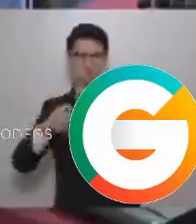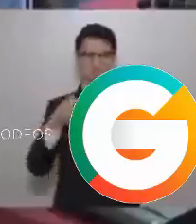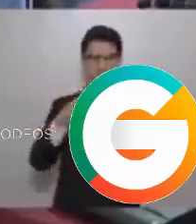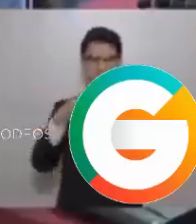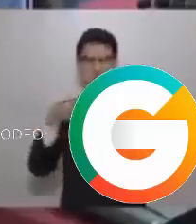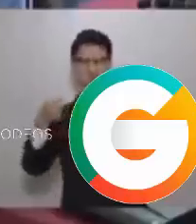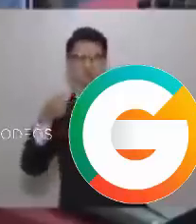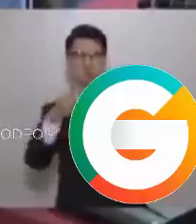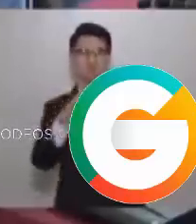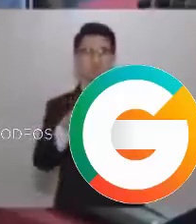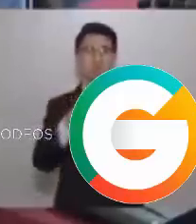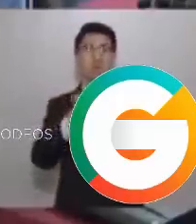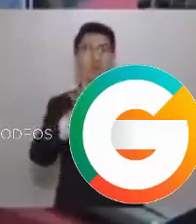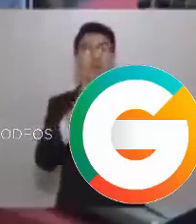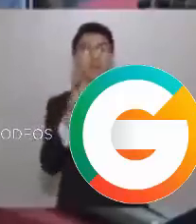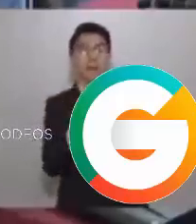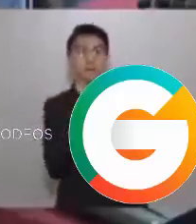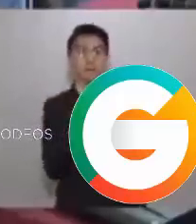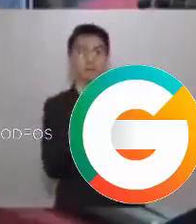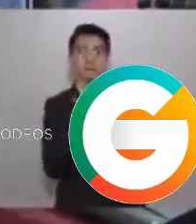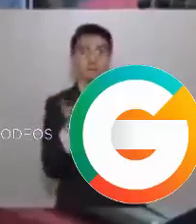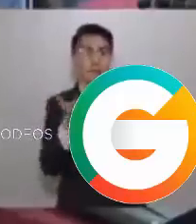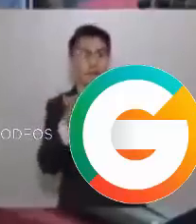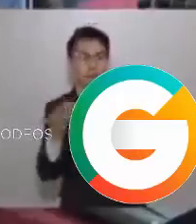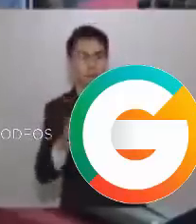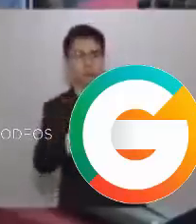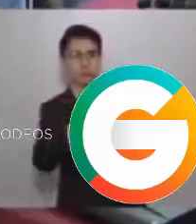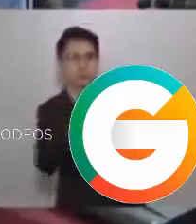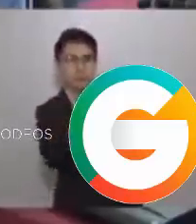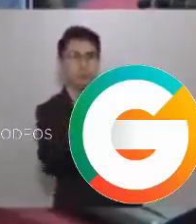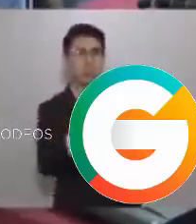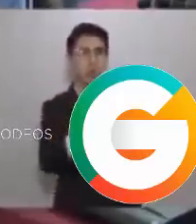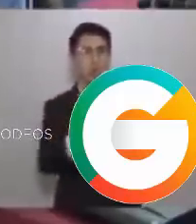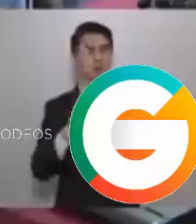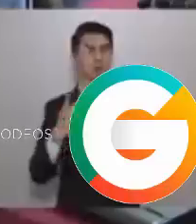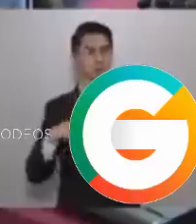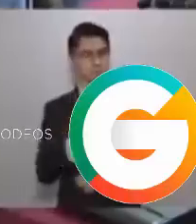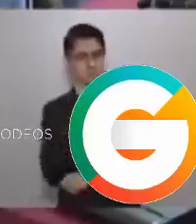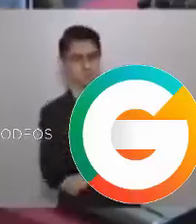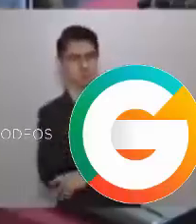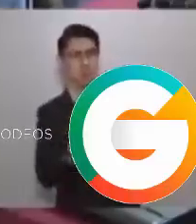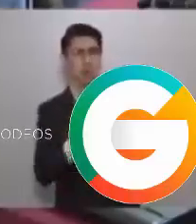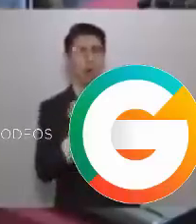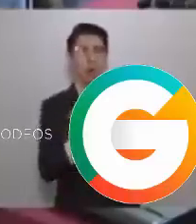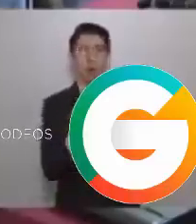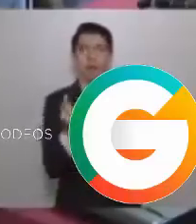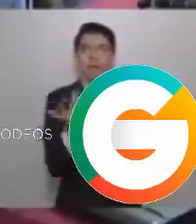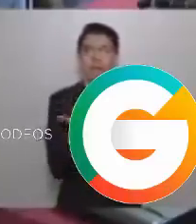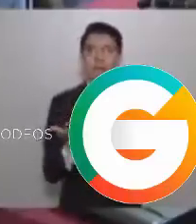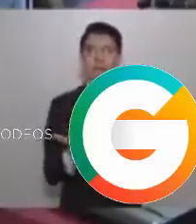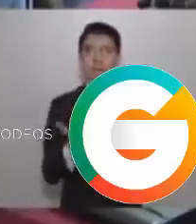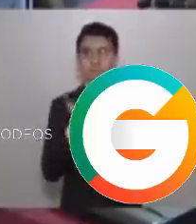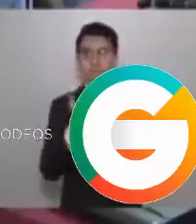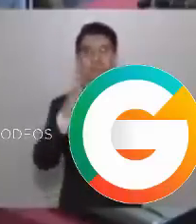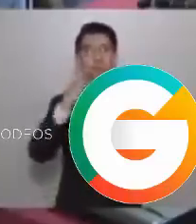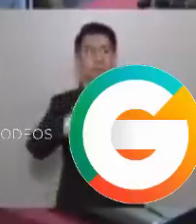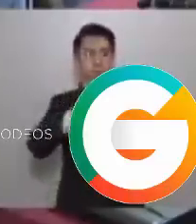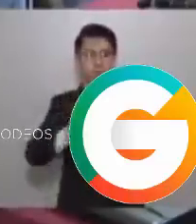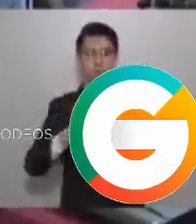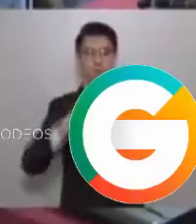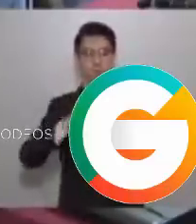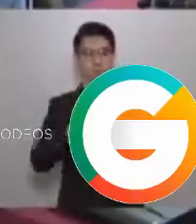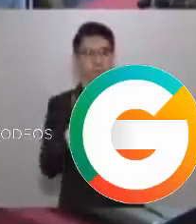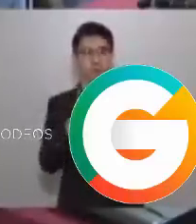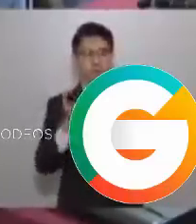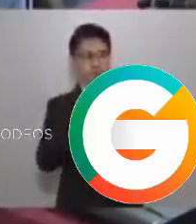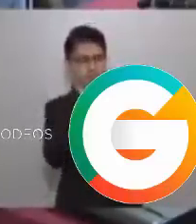¿Habrá alguna forma de mitigar eso? El delegado de San Antonio de las Minas aparentemente estaba entre los muertos y se dice